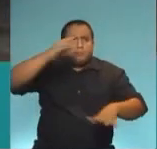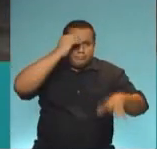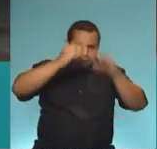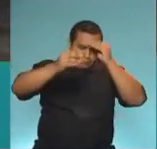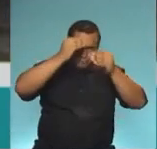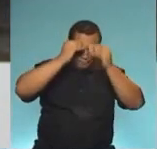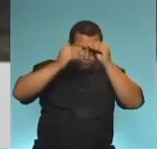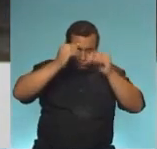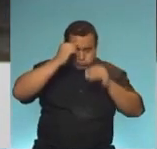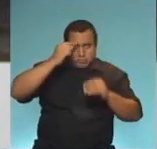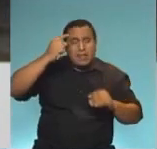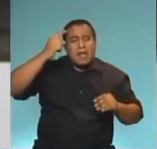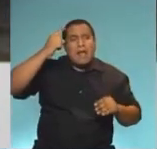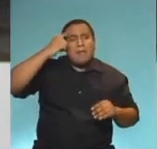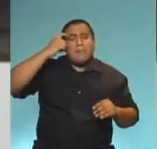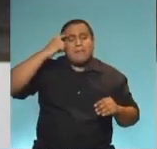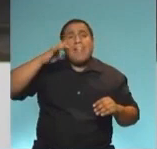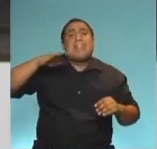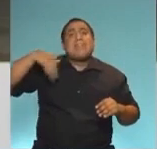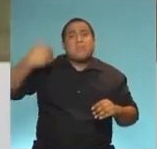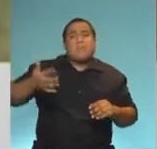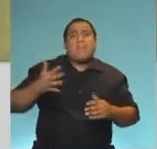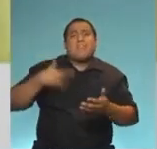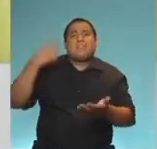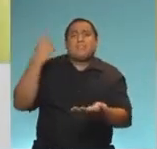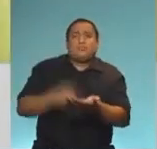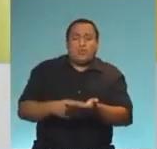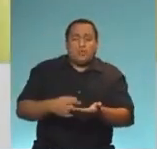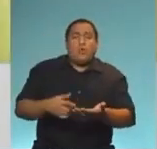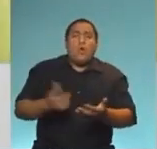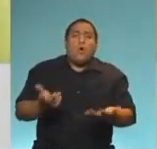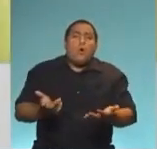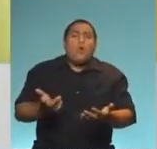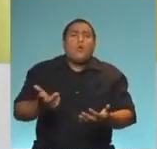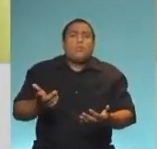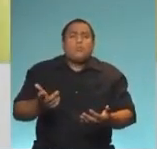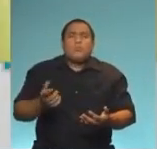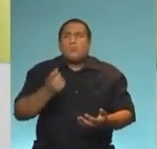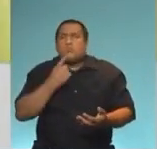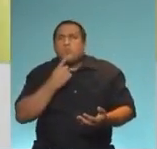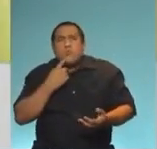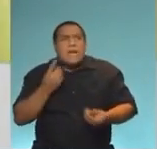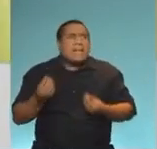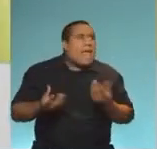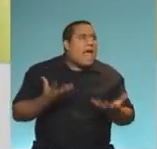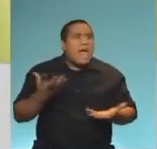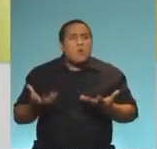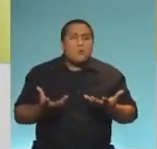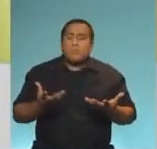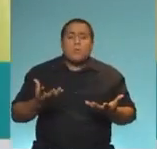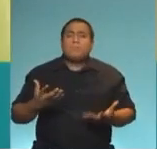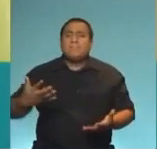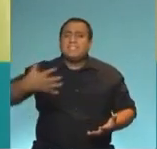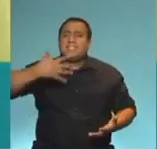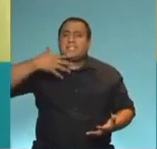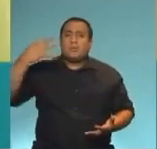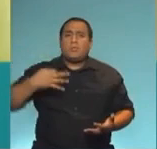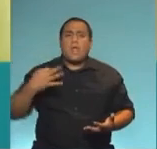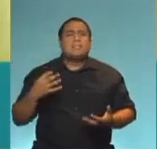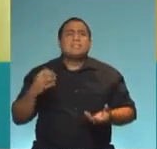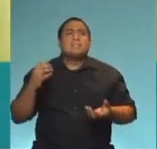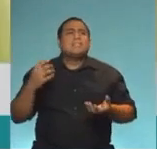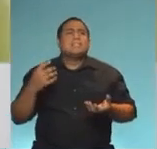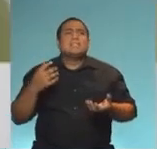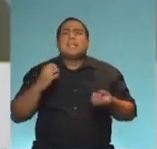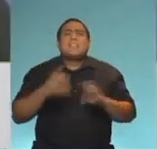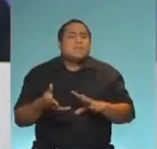y que realmente permite tomar decisiones o tener más certezas en el ámbito de la salud pública y sobre todo para la